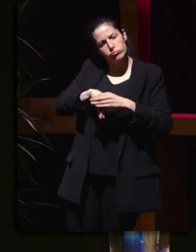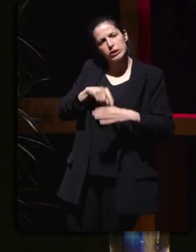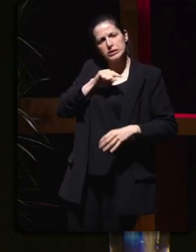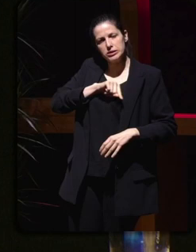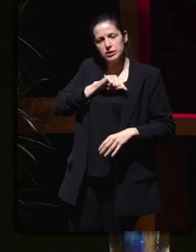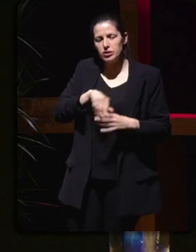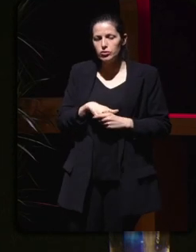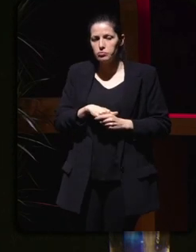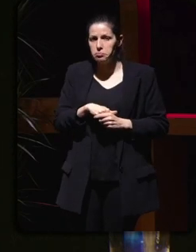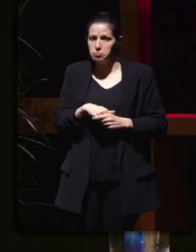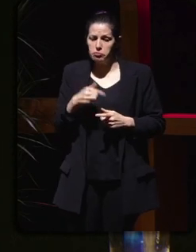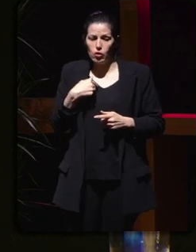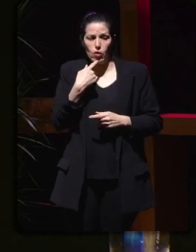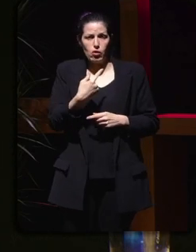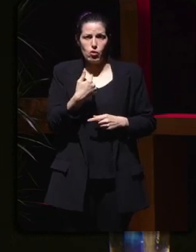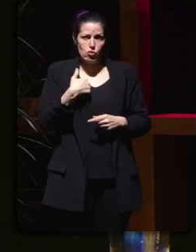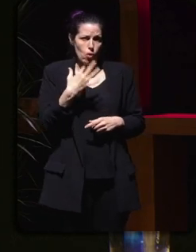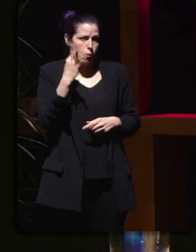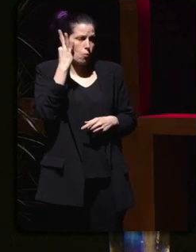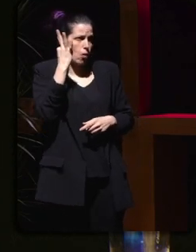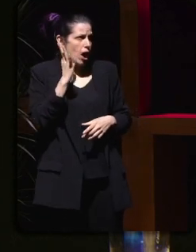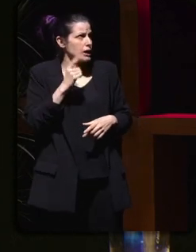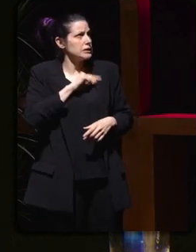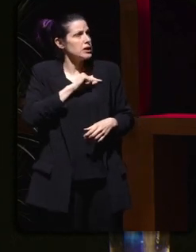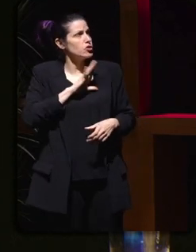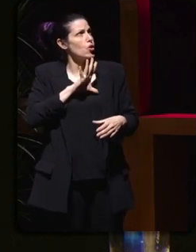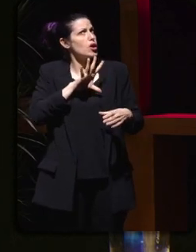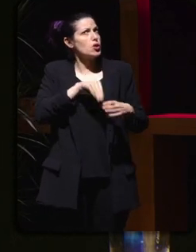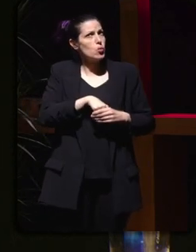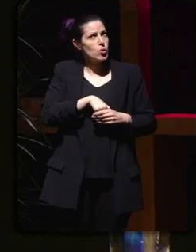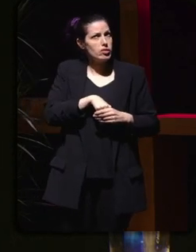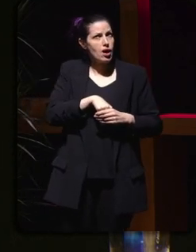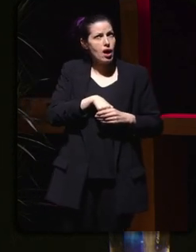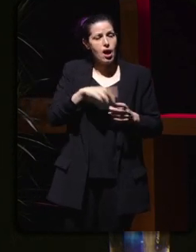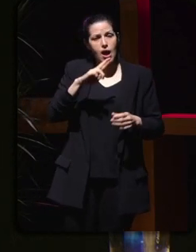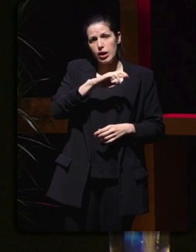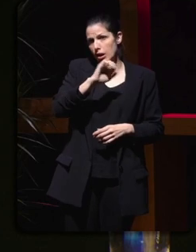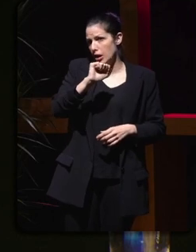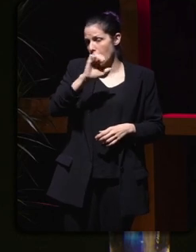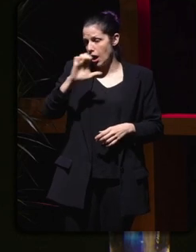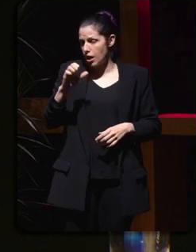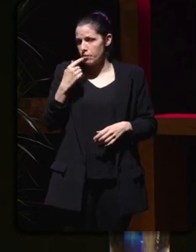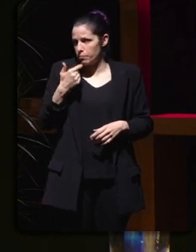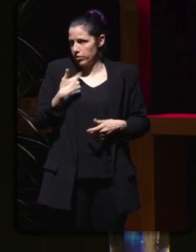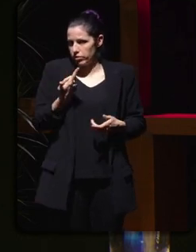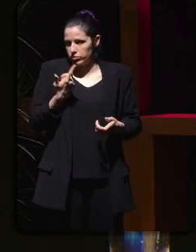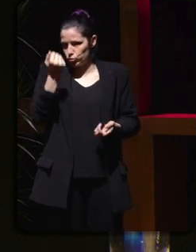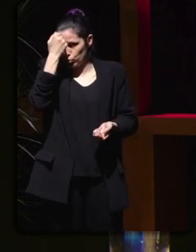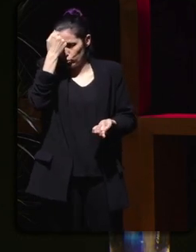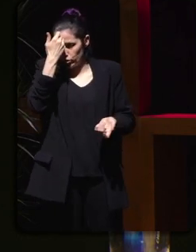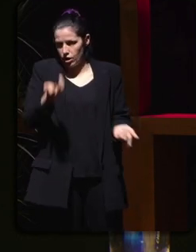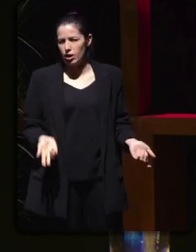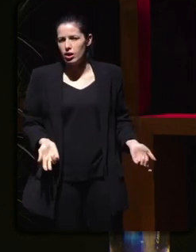yo digo yo como mujer me siento incluida en la RAE me dirán tú estás tonta te tendrán que elegir